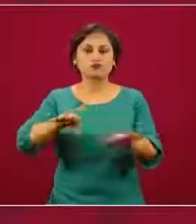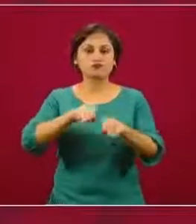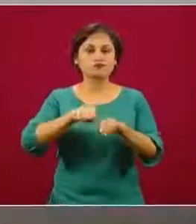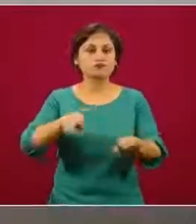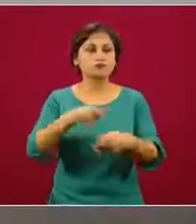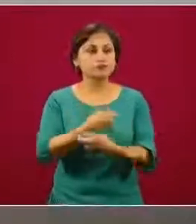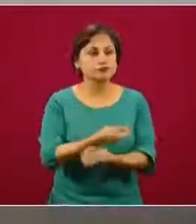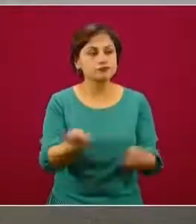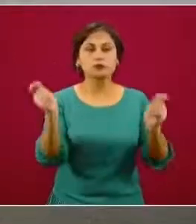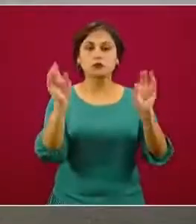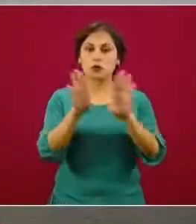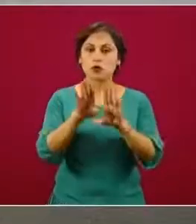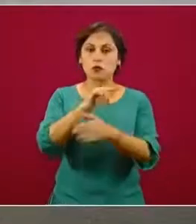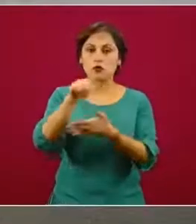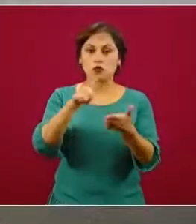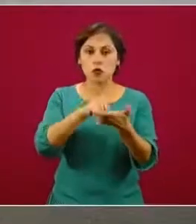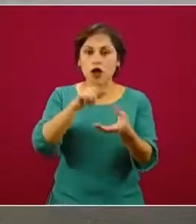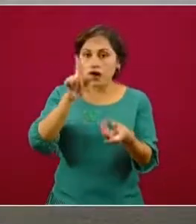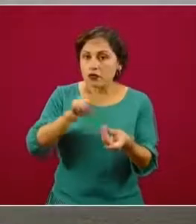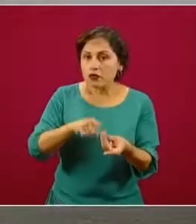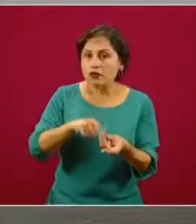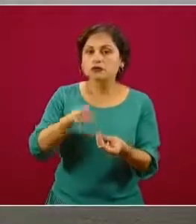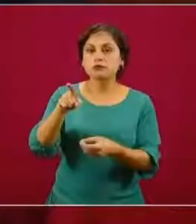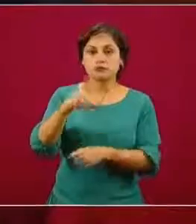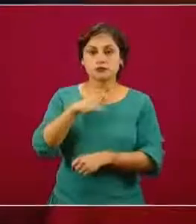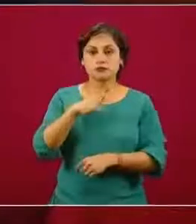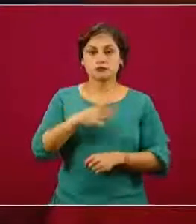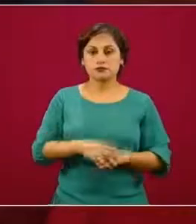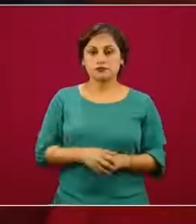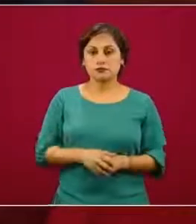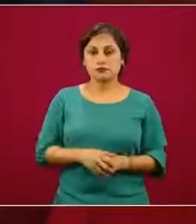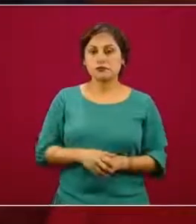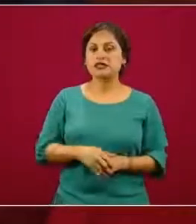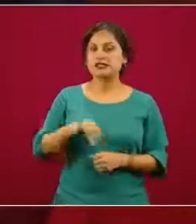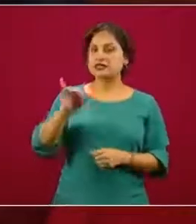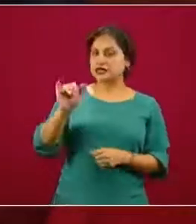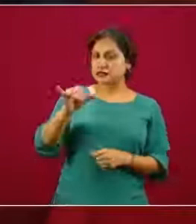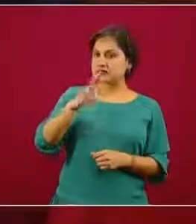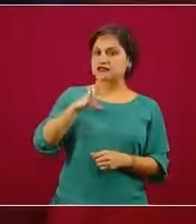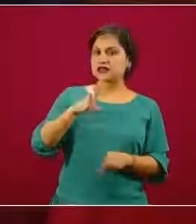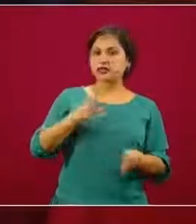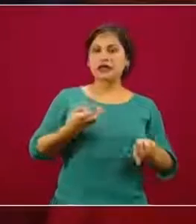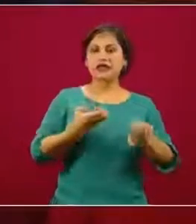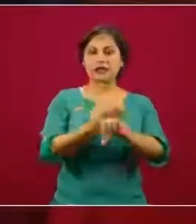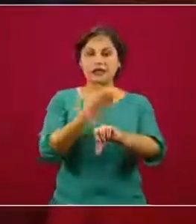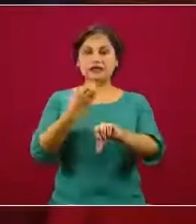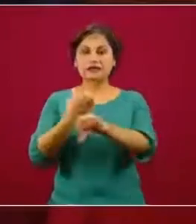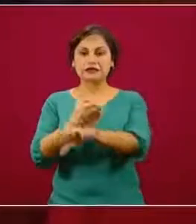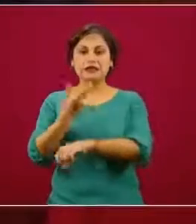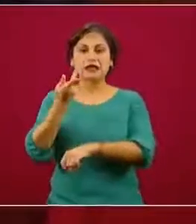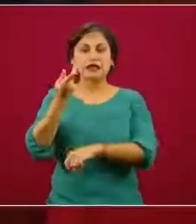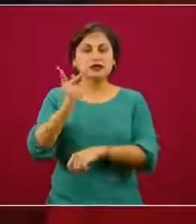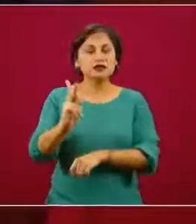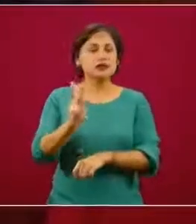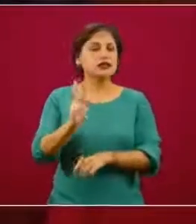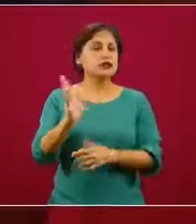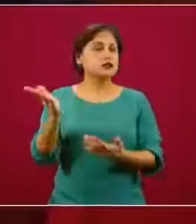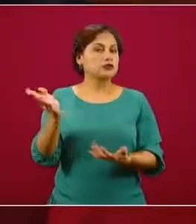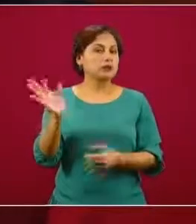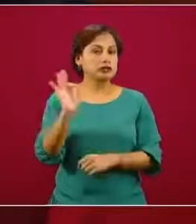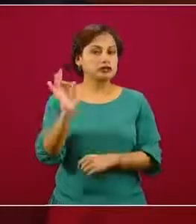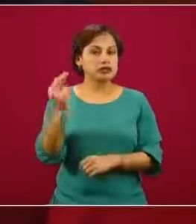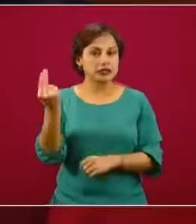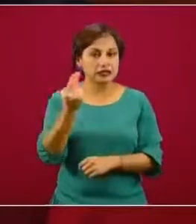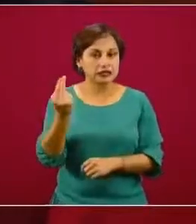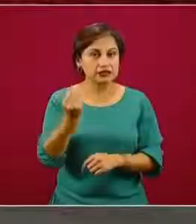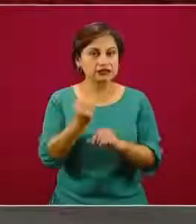distribuyeron y qué necesidades existían. De hecho está por estados, pero sí quizás para tener mayor claridad de en qué